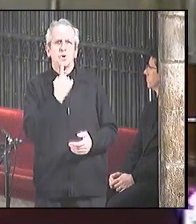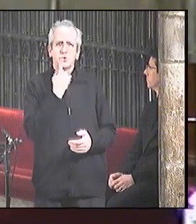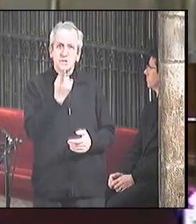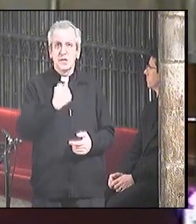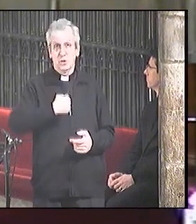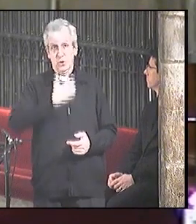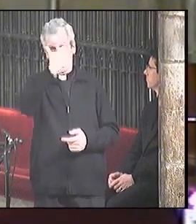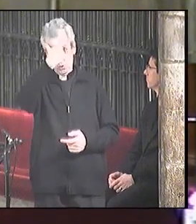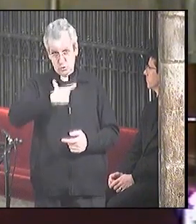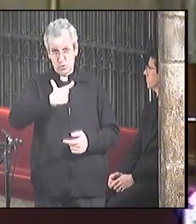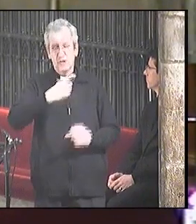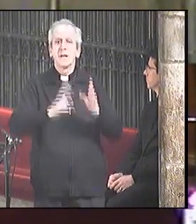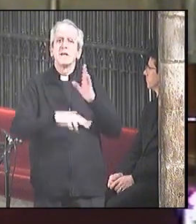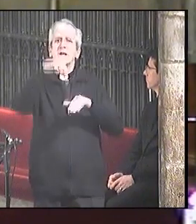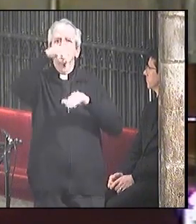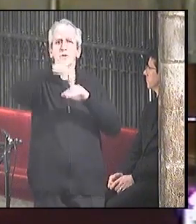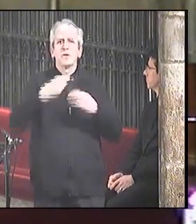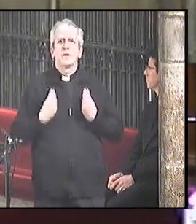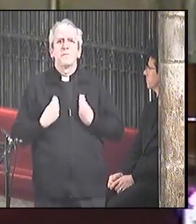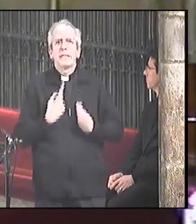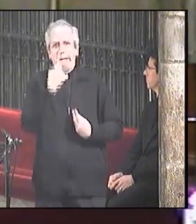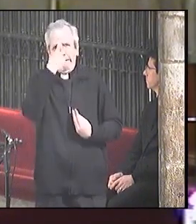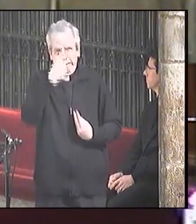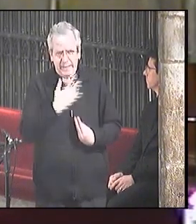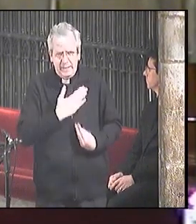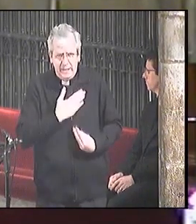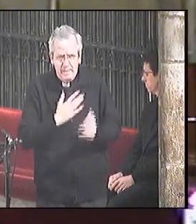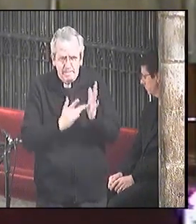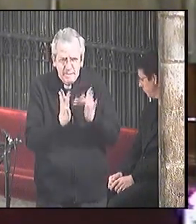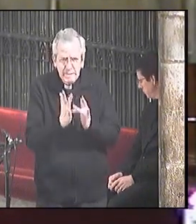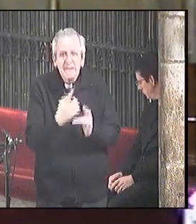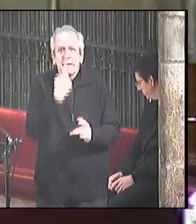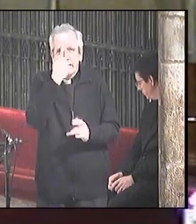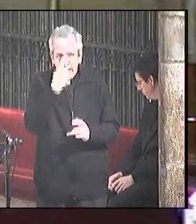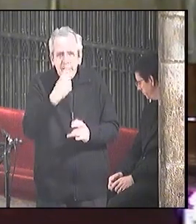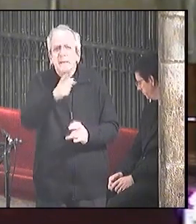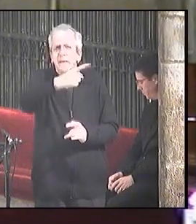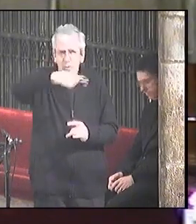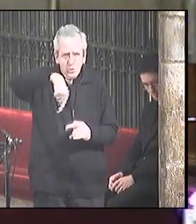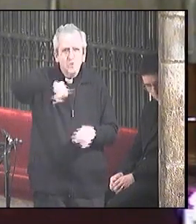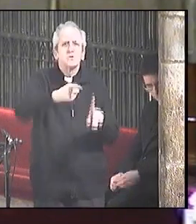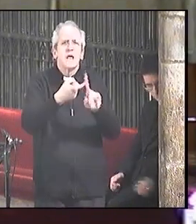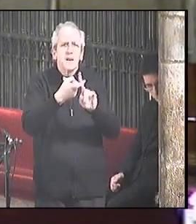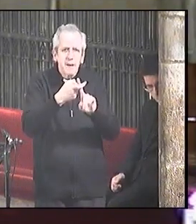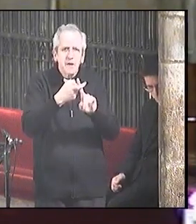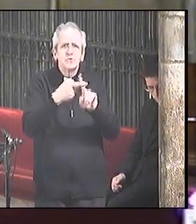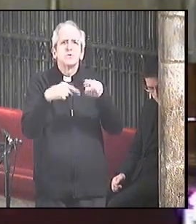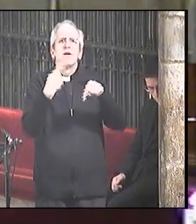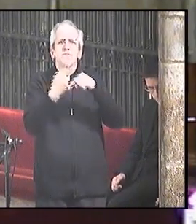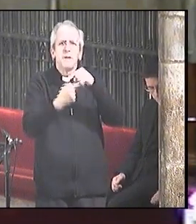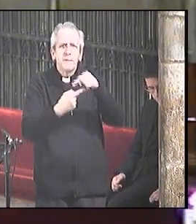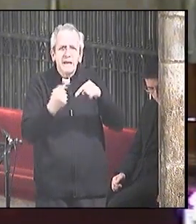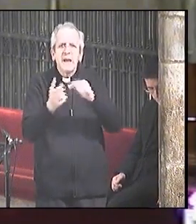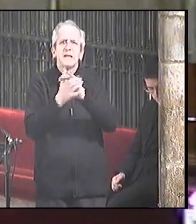resurrección, creed en mí y creed que vuestros hermanos, vuestros amigos, vuestros